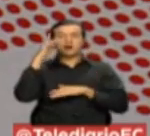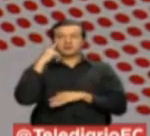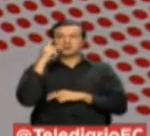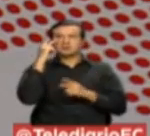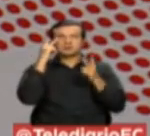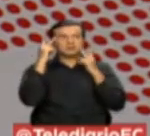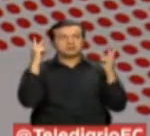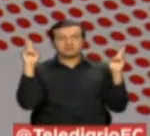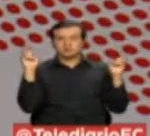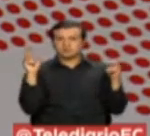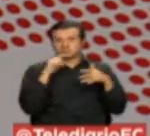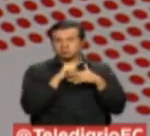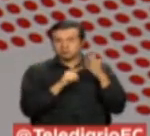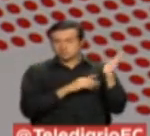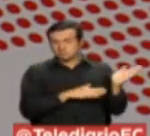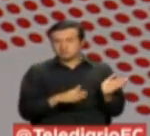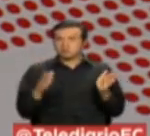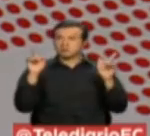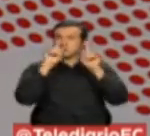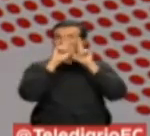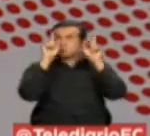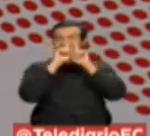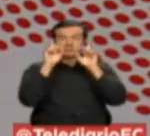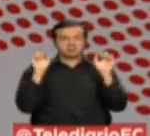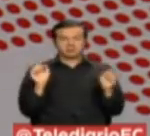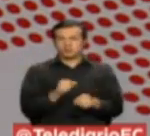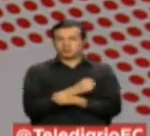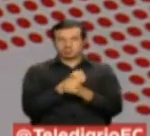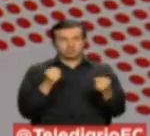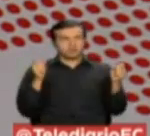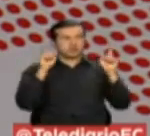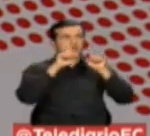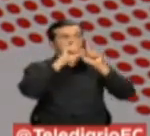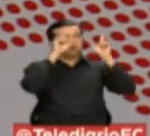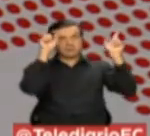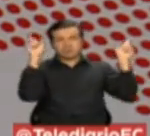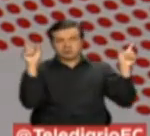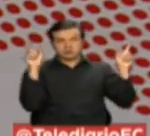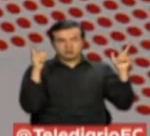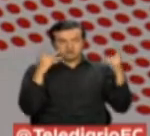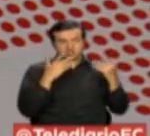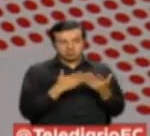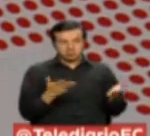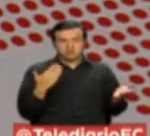hablando, con respecto a las compañías. O sea, no puede ser posible que una compañía